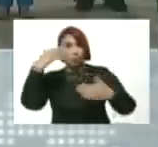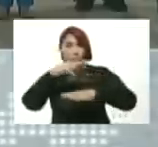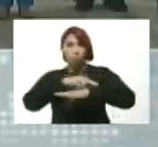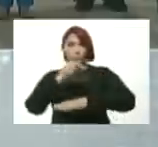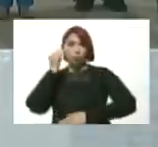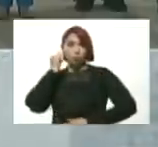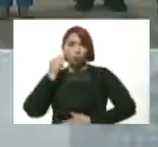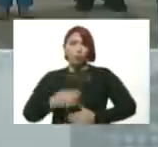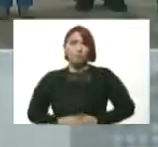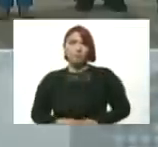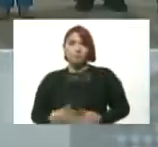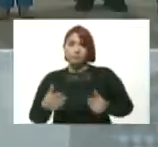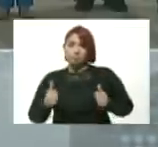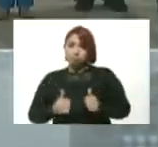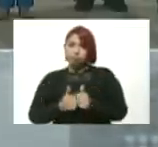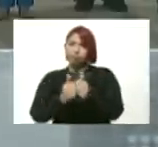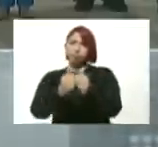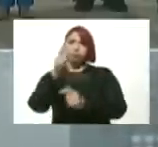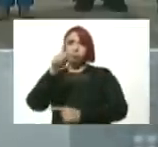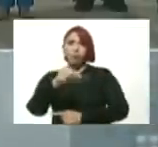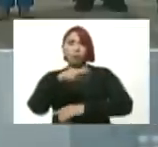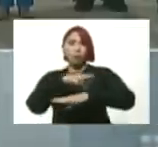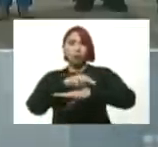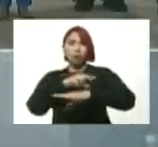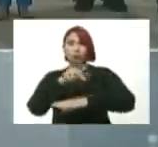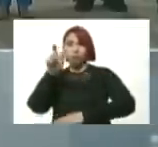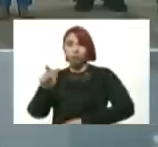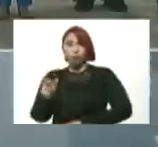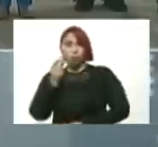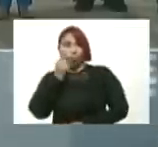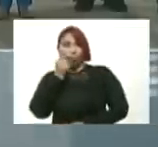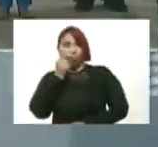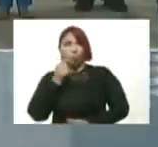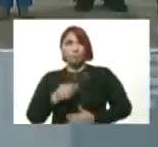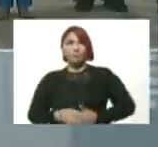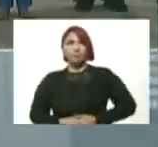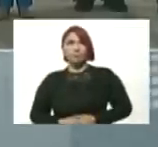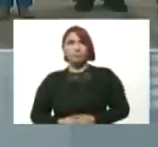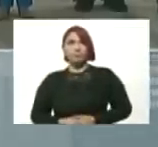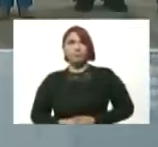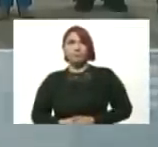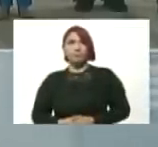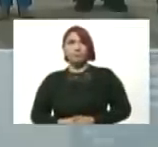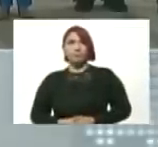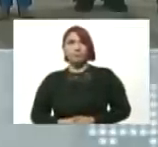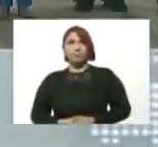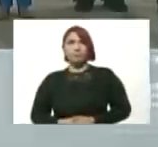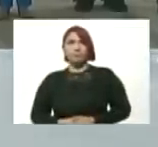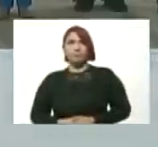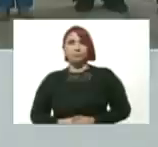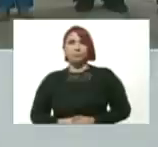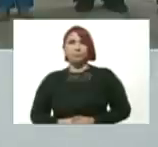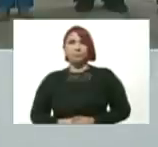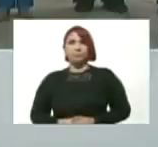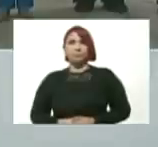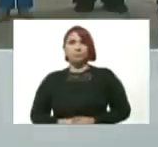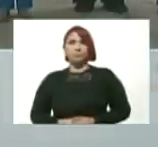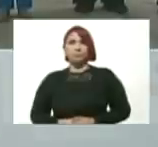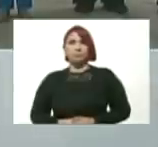acompañado de el doctor ángel mer el chorro melchor y baltasar